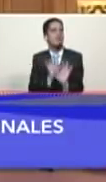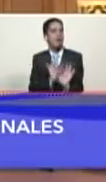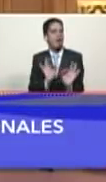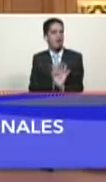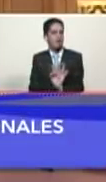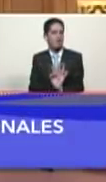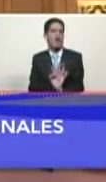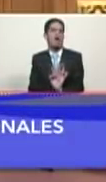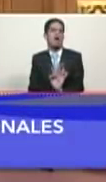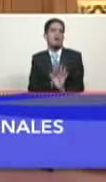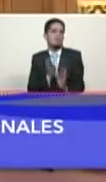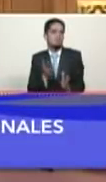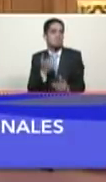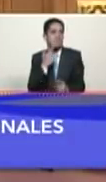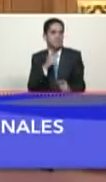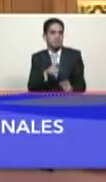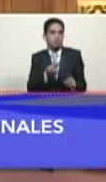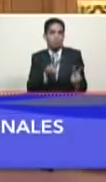Por eso el nuevo comienzo.